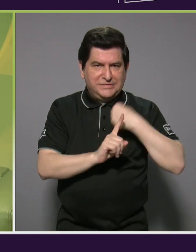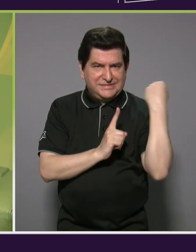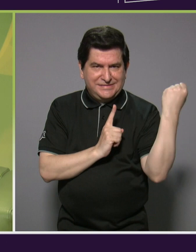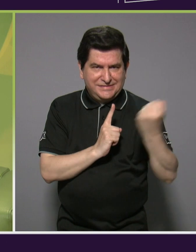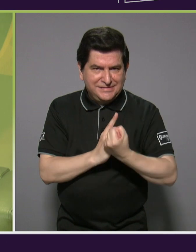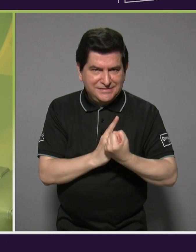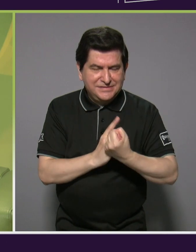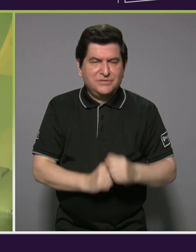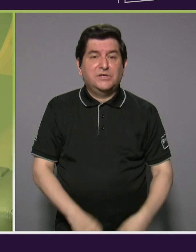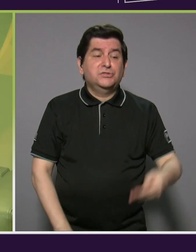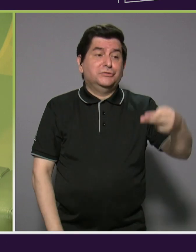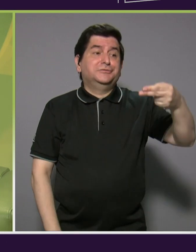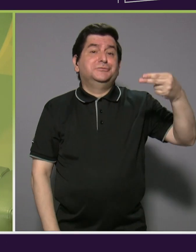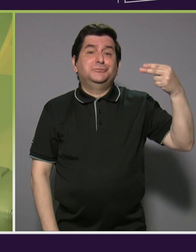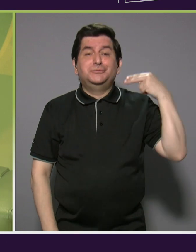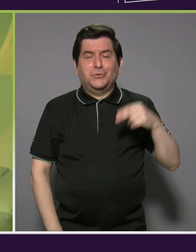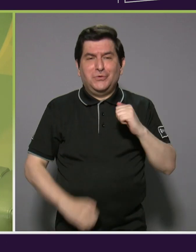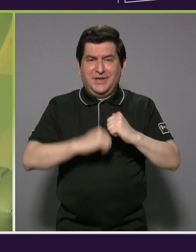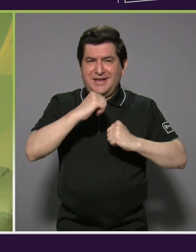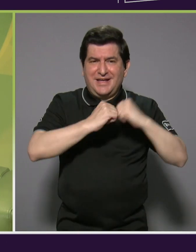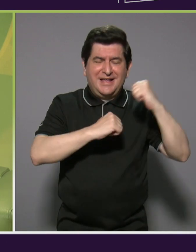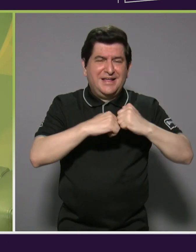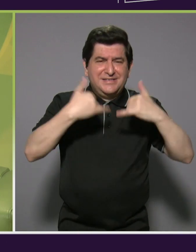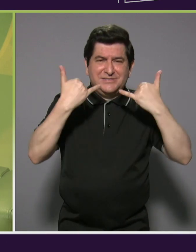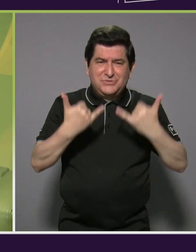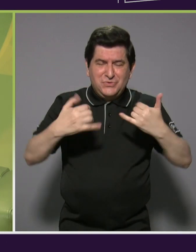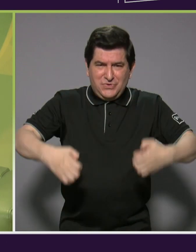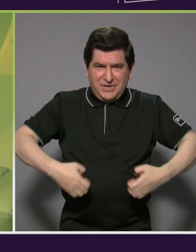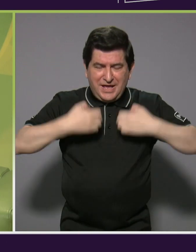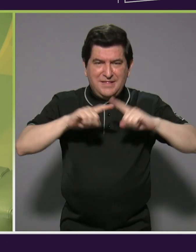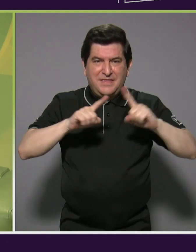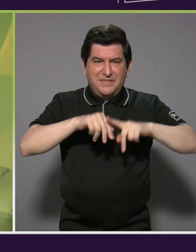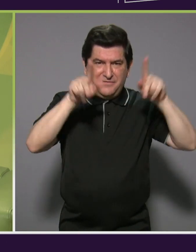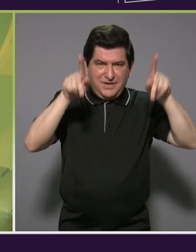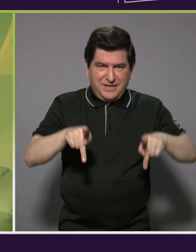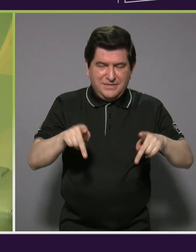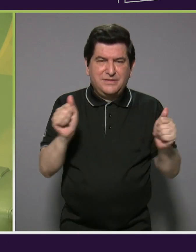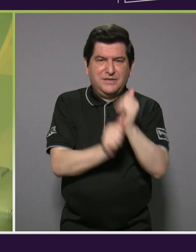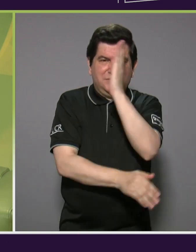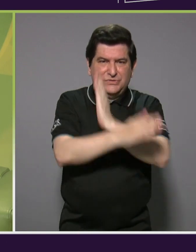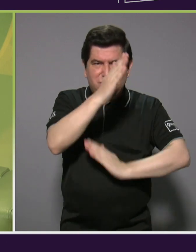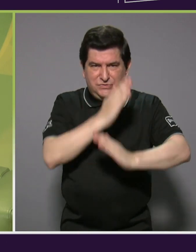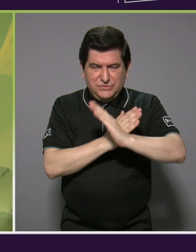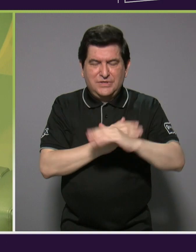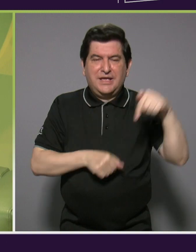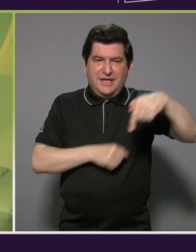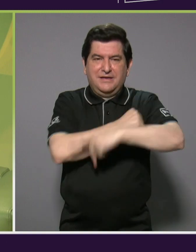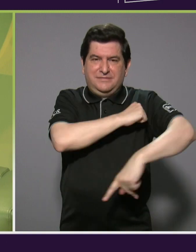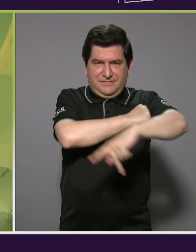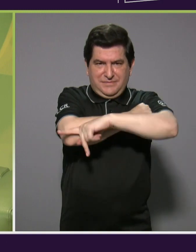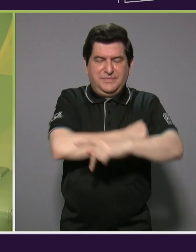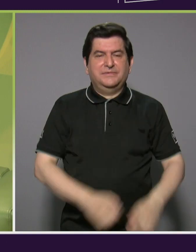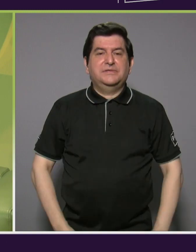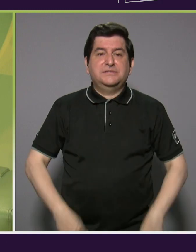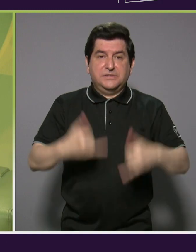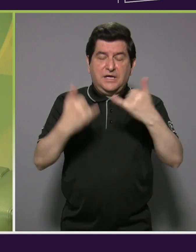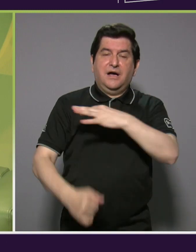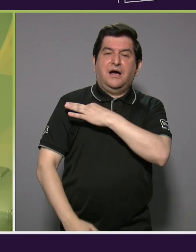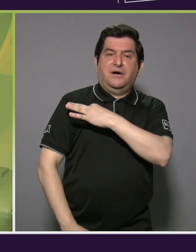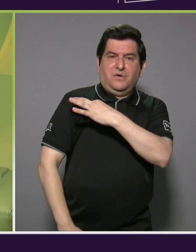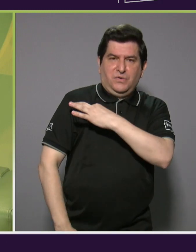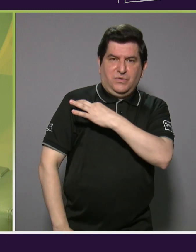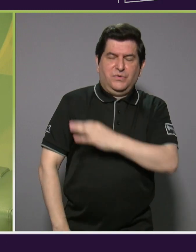situación histórica, ¿verdad?, estructural sobre la situación de muchas personas con discapacidad en el país. Ahora le invito